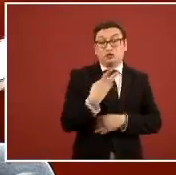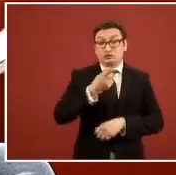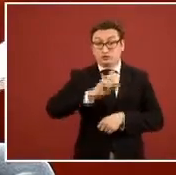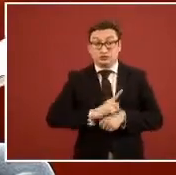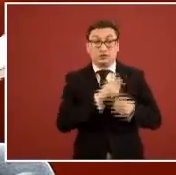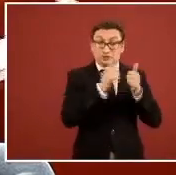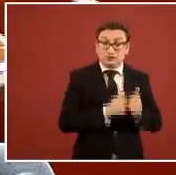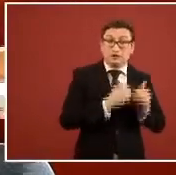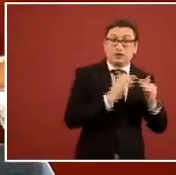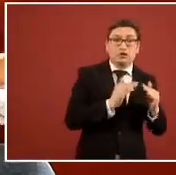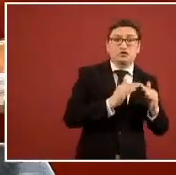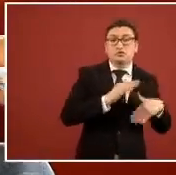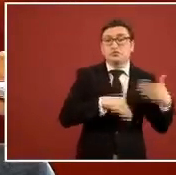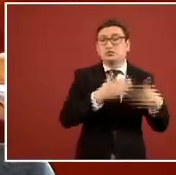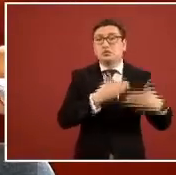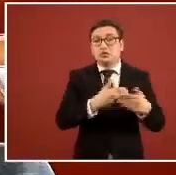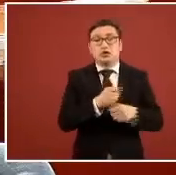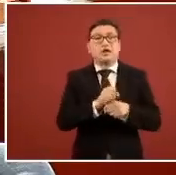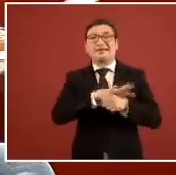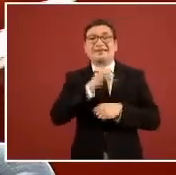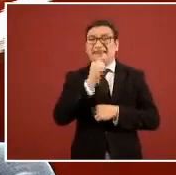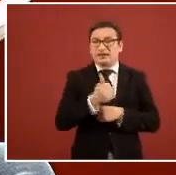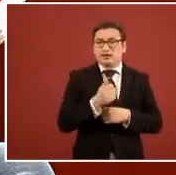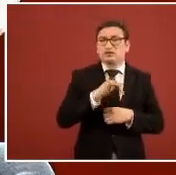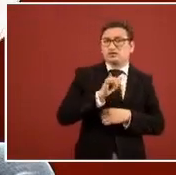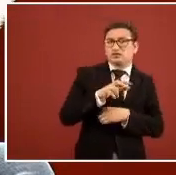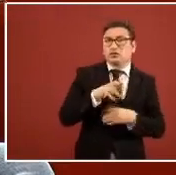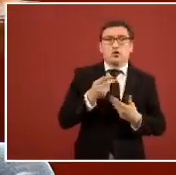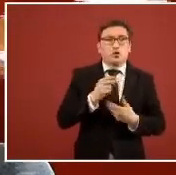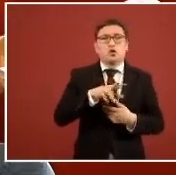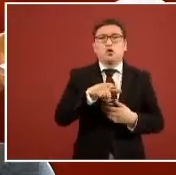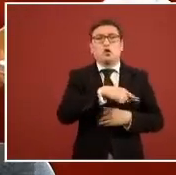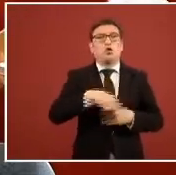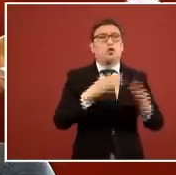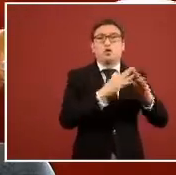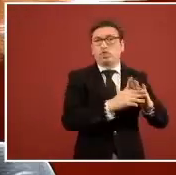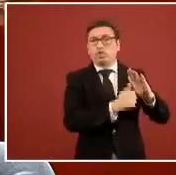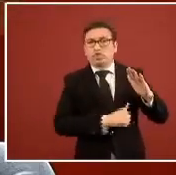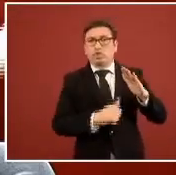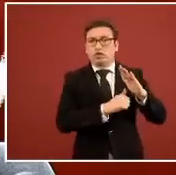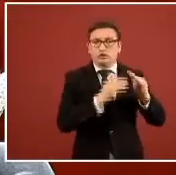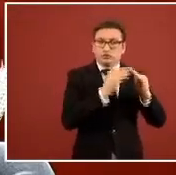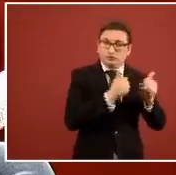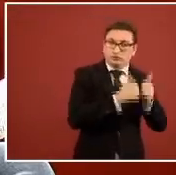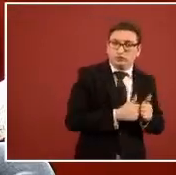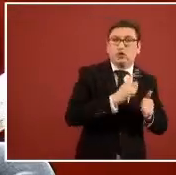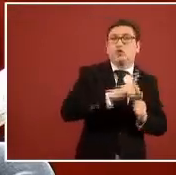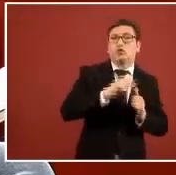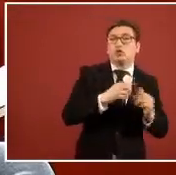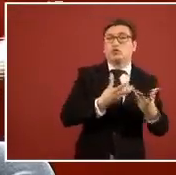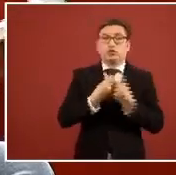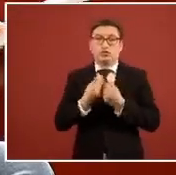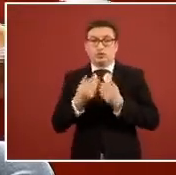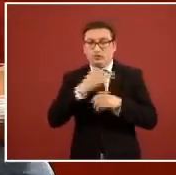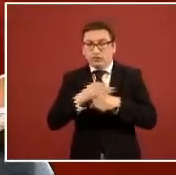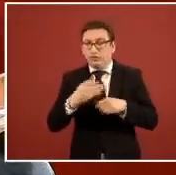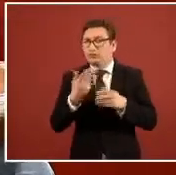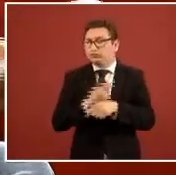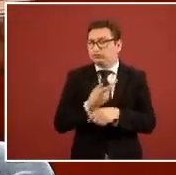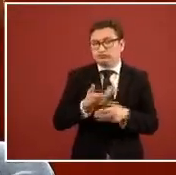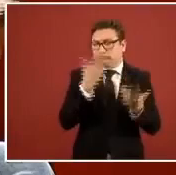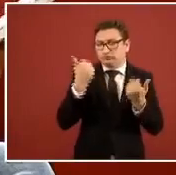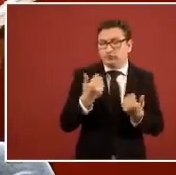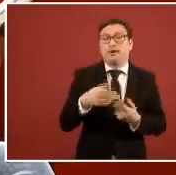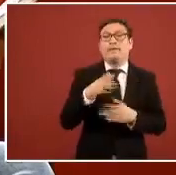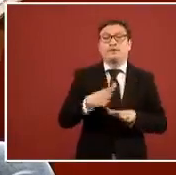días ellos ya no son positivos a COVID y pueden dejar de estar aislados en su casa para poder estar con su familia? Y por otro lado,